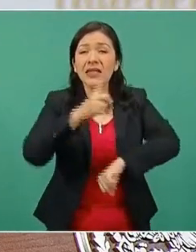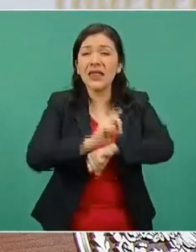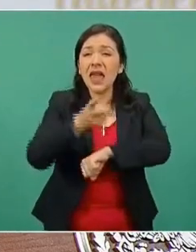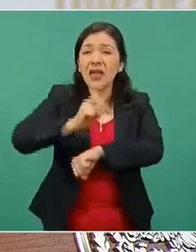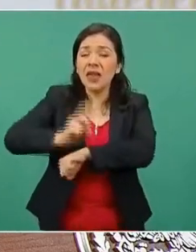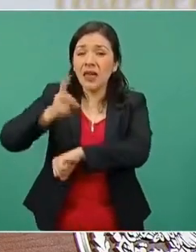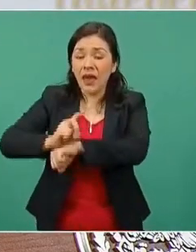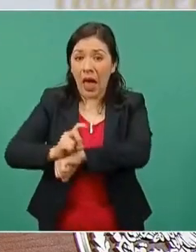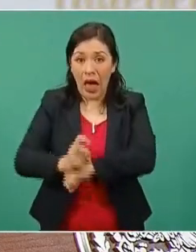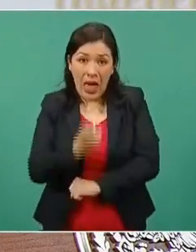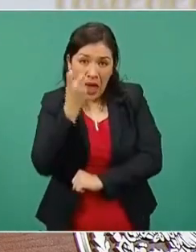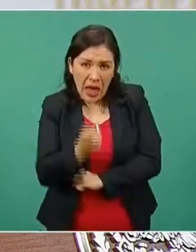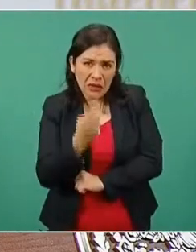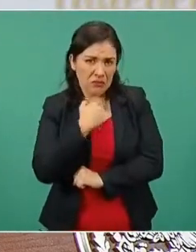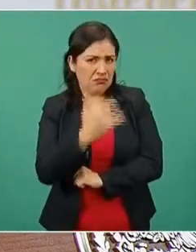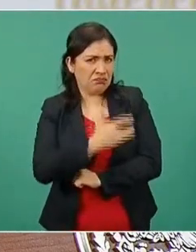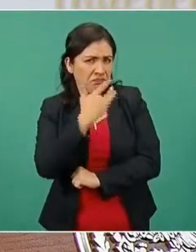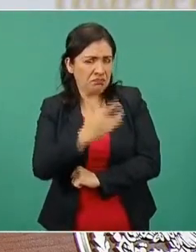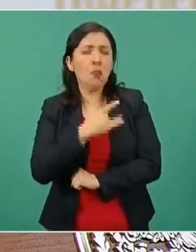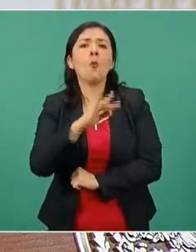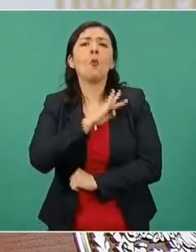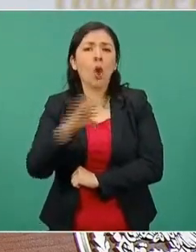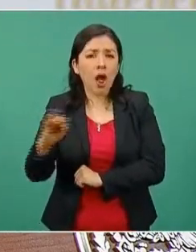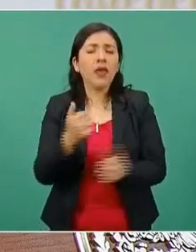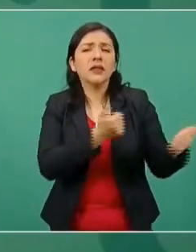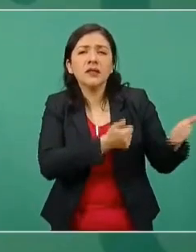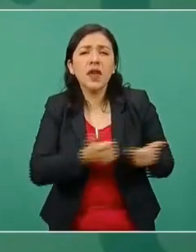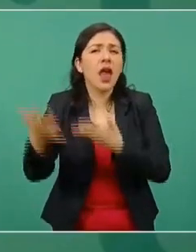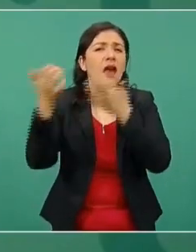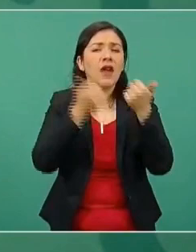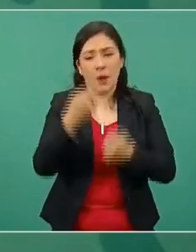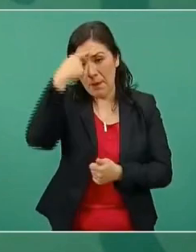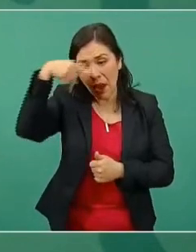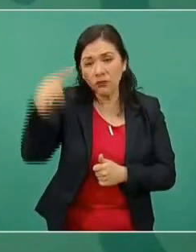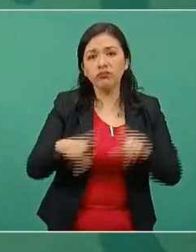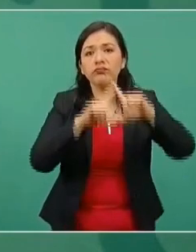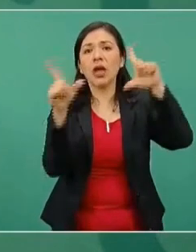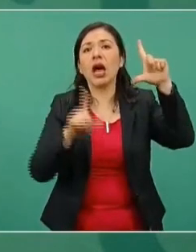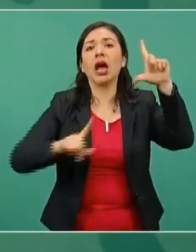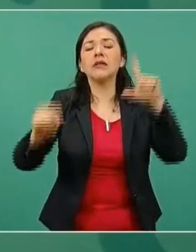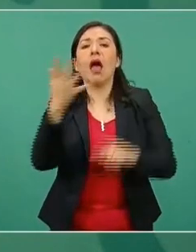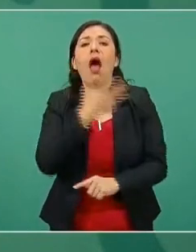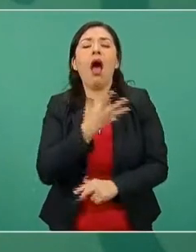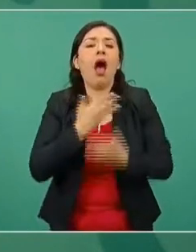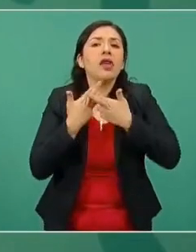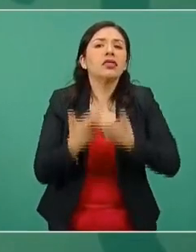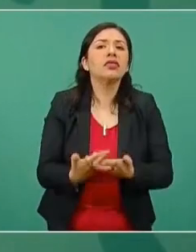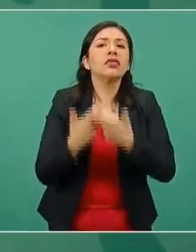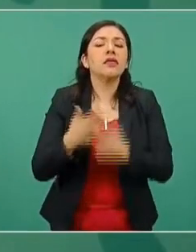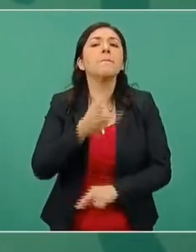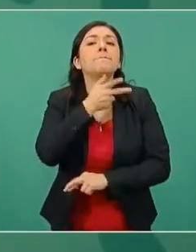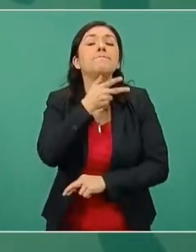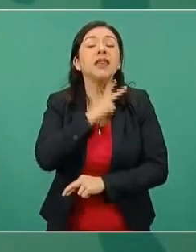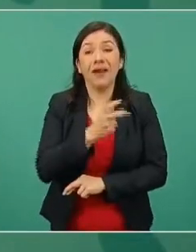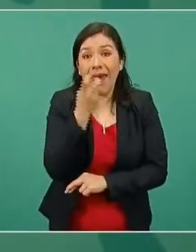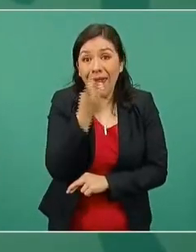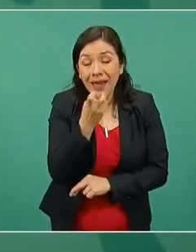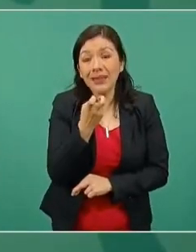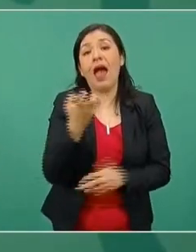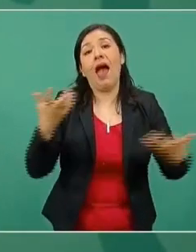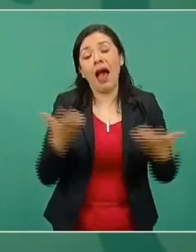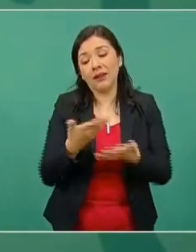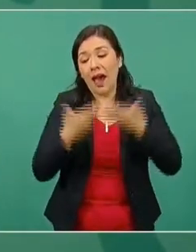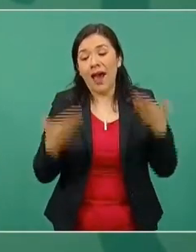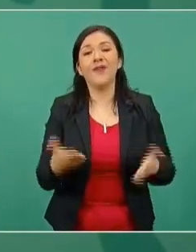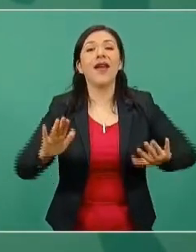Consideramos que con eso podemos abastecer el mercado interno. Ese es el cambio que se está llevando a